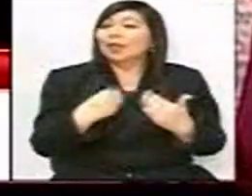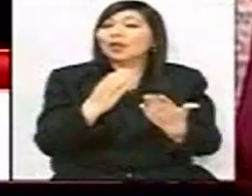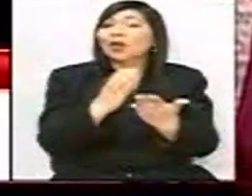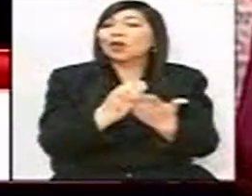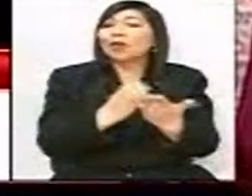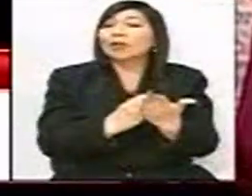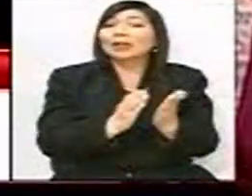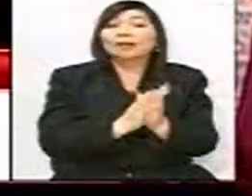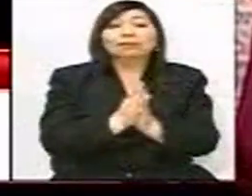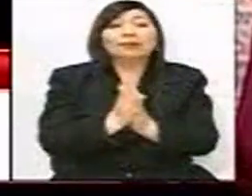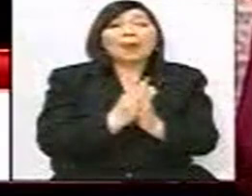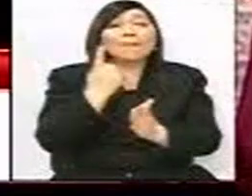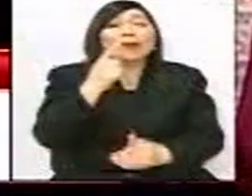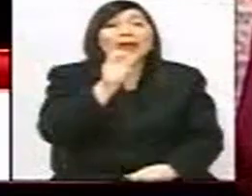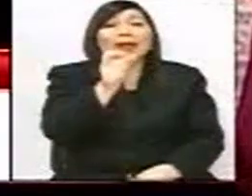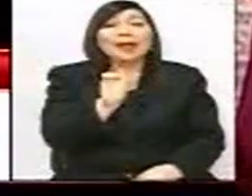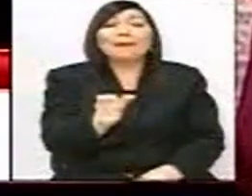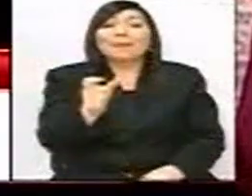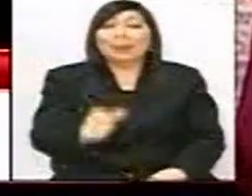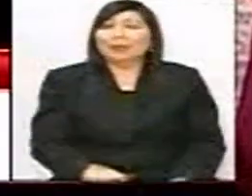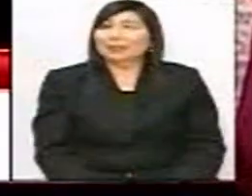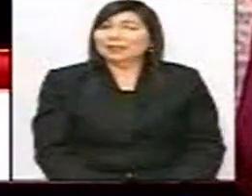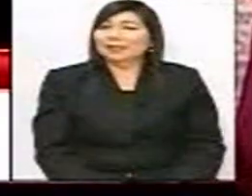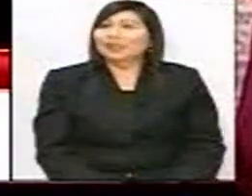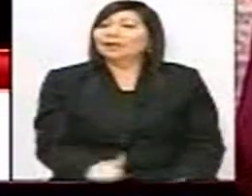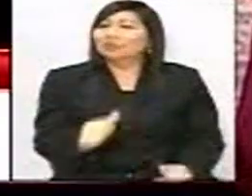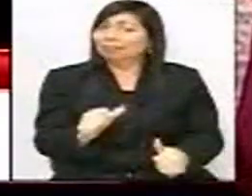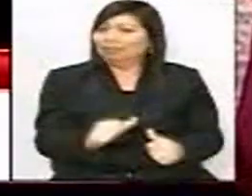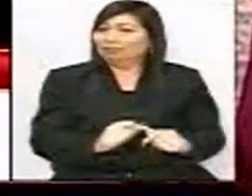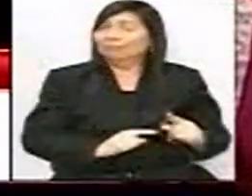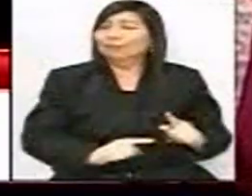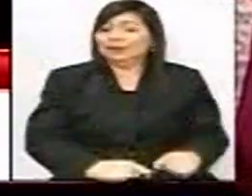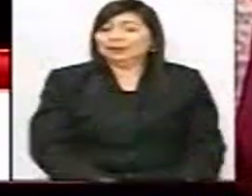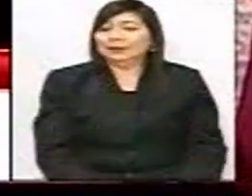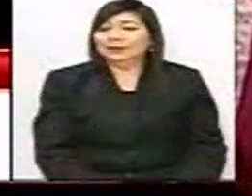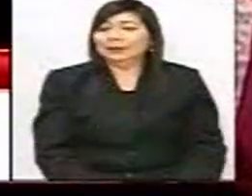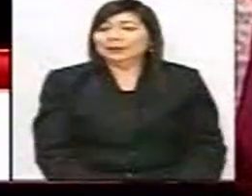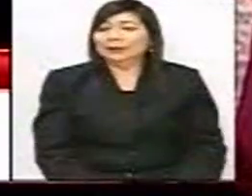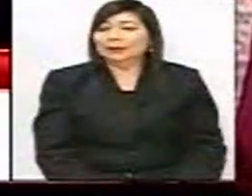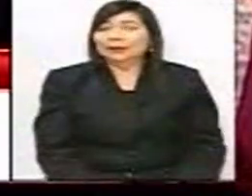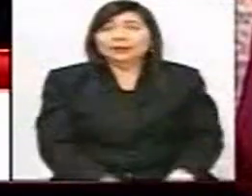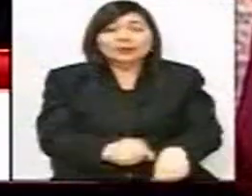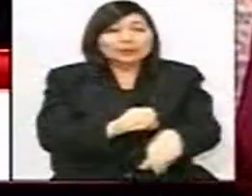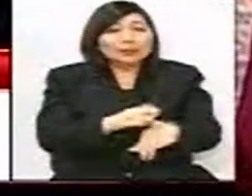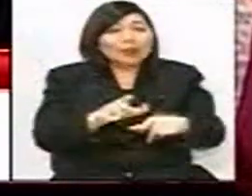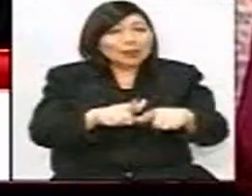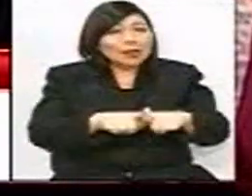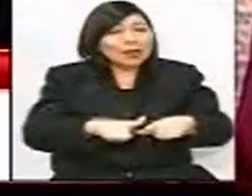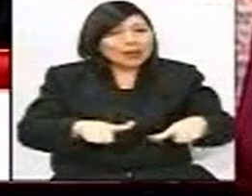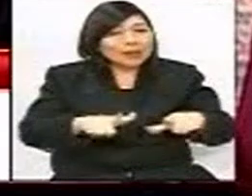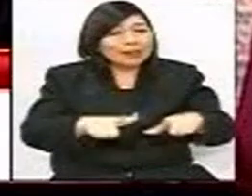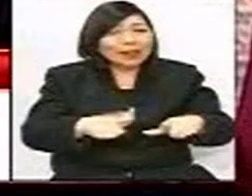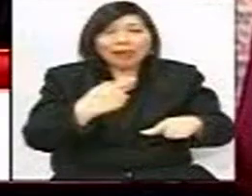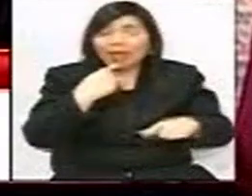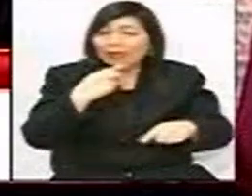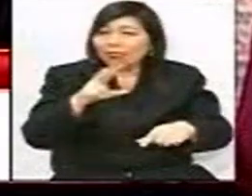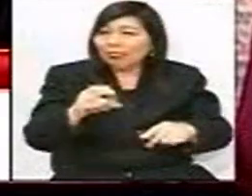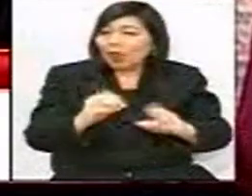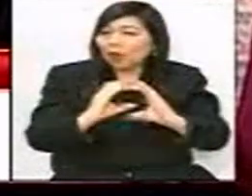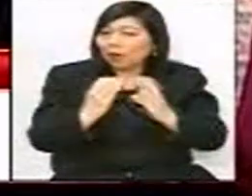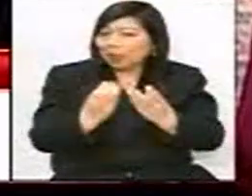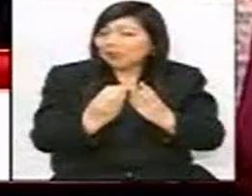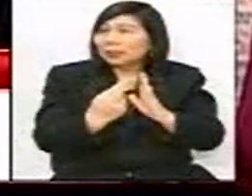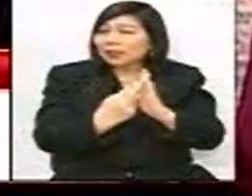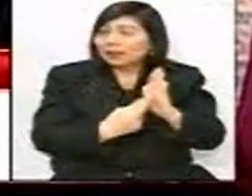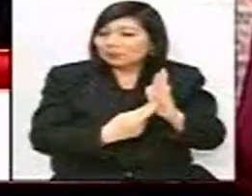contratos beneficiosos para la ciudadanía. Y hay que recordar algo. Los consejos locales, al igual que el Congreso